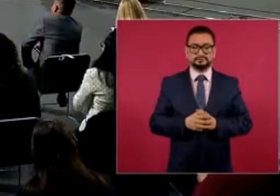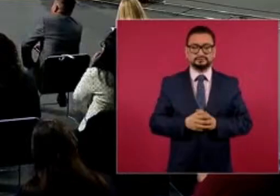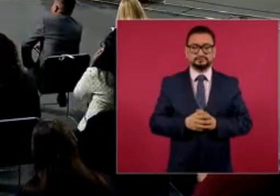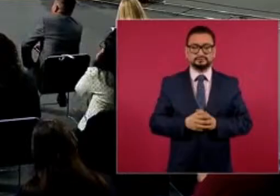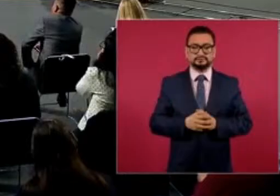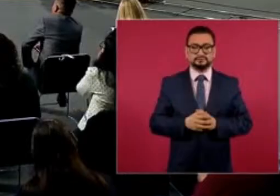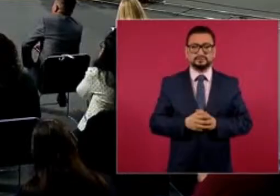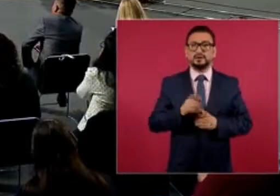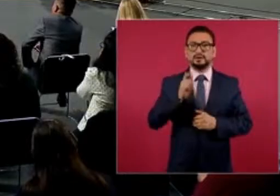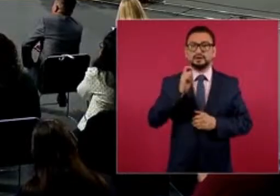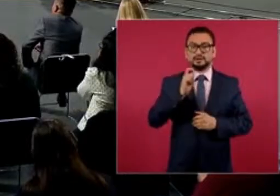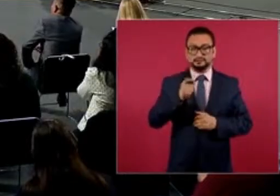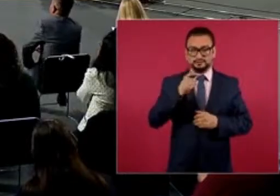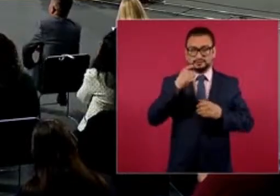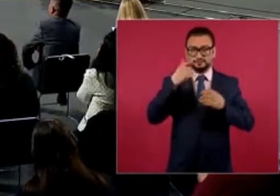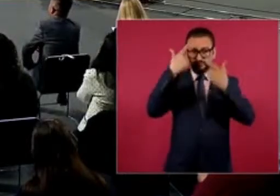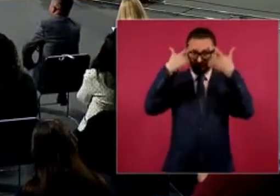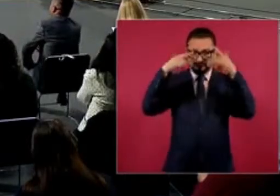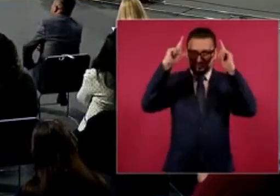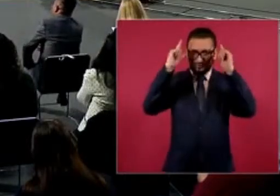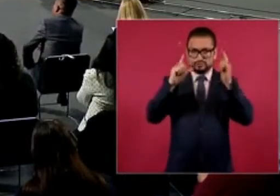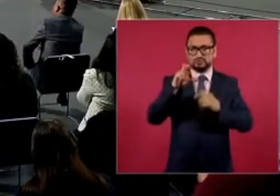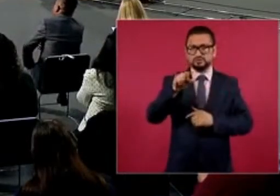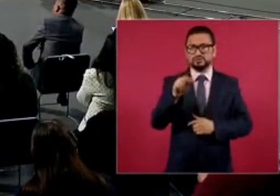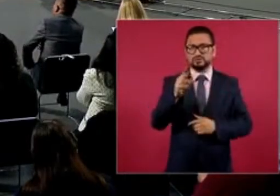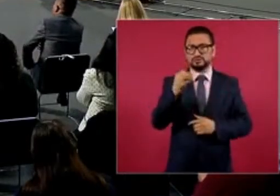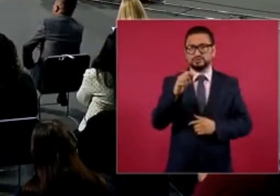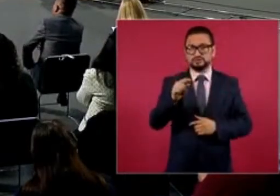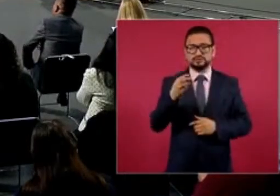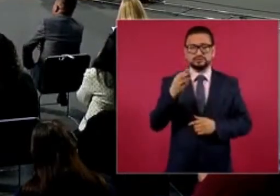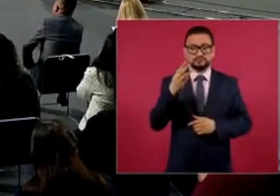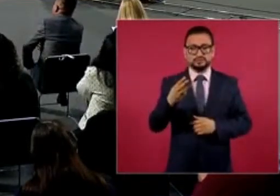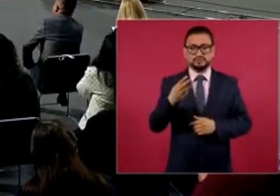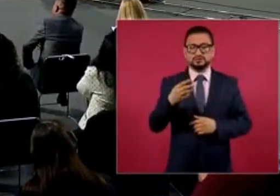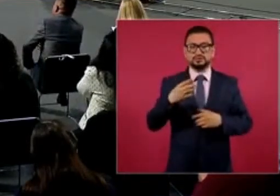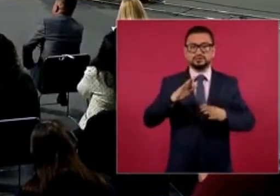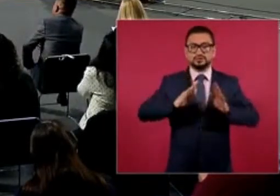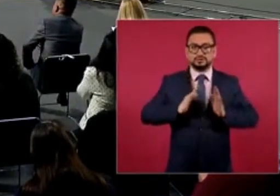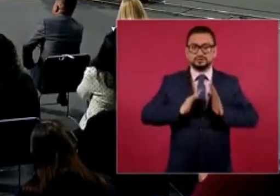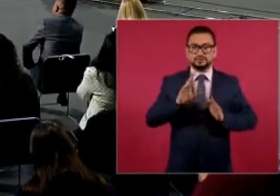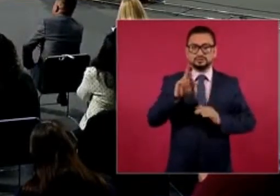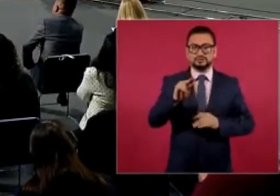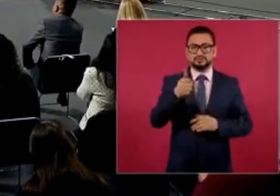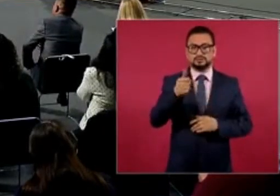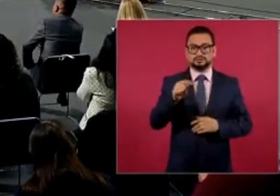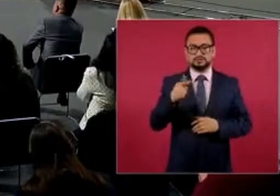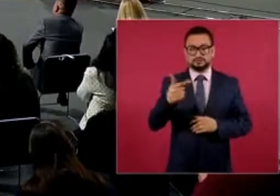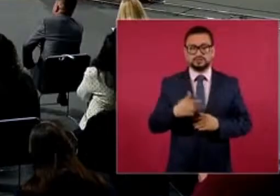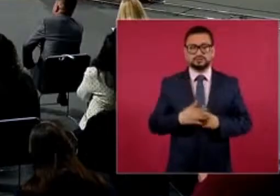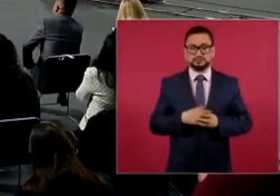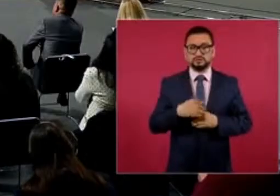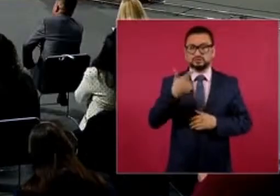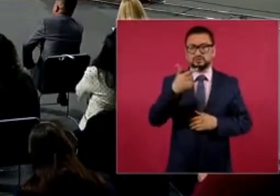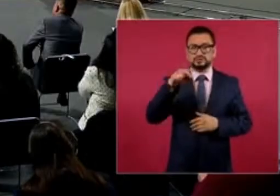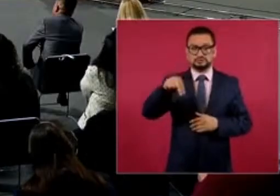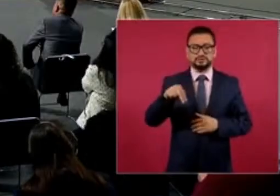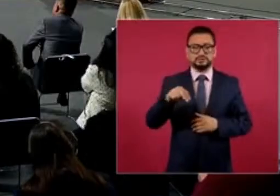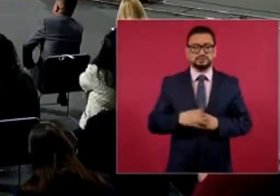Confianza, Marina 89.3, Ejército 86.7, Guardia